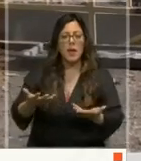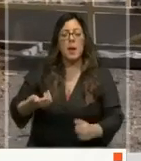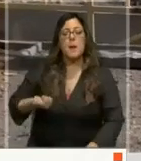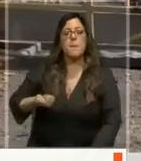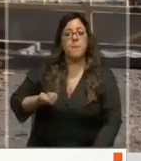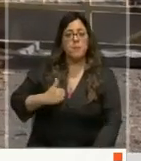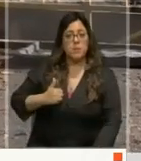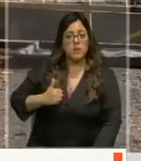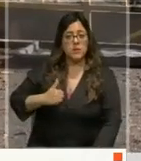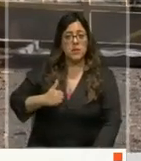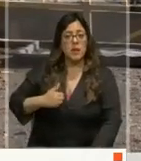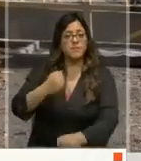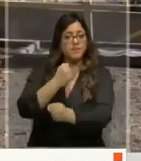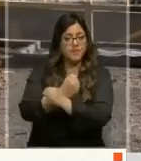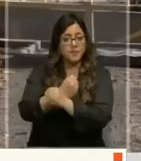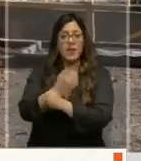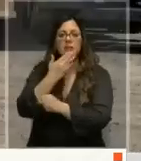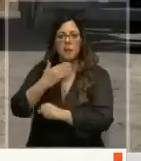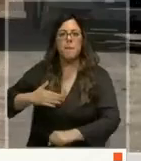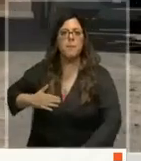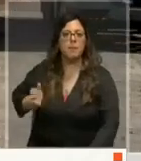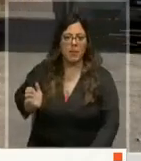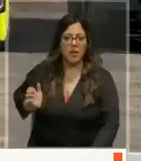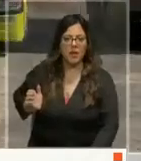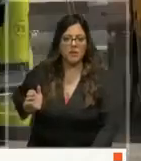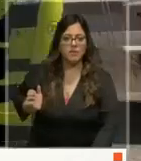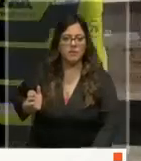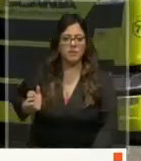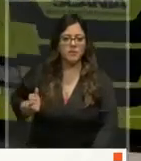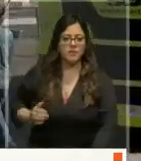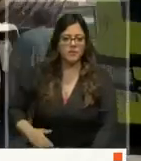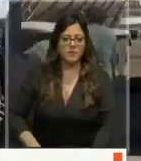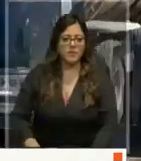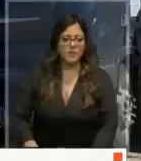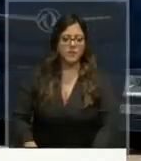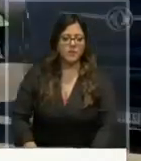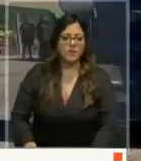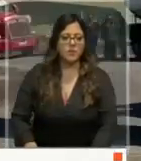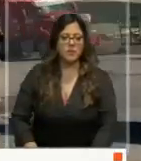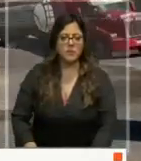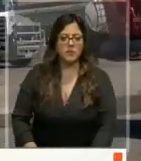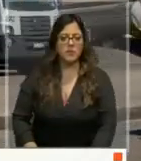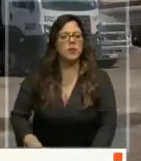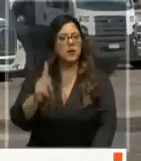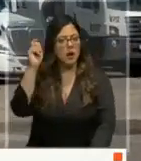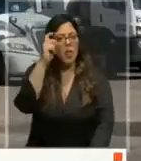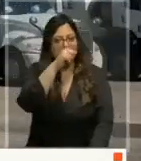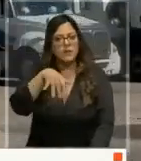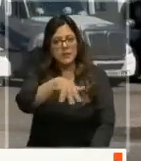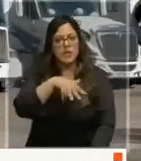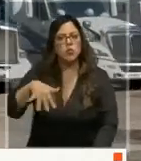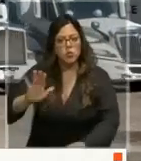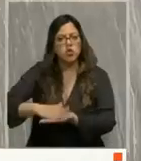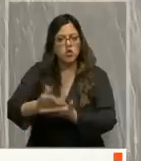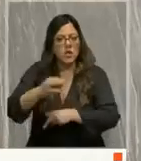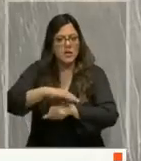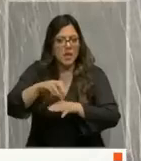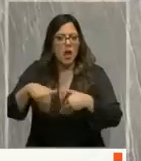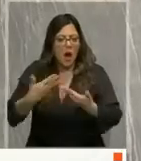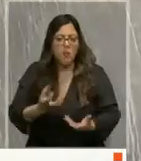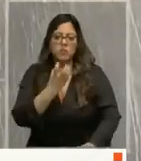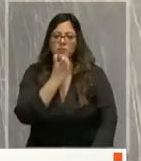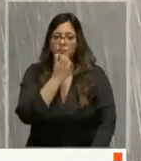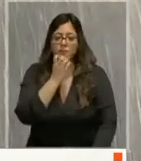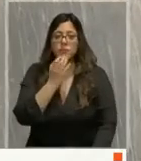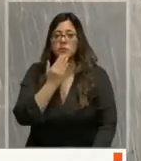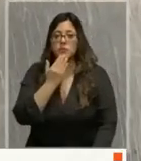por la policía de Investigaciones. En extremo, compleja la situación sanitaria que se está viviendo en Antofagasta, sobre